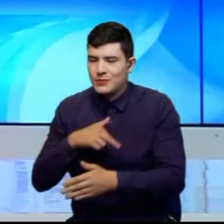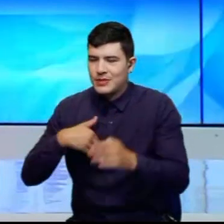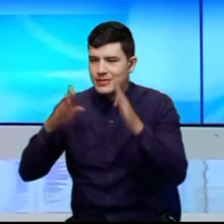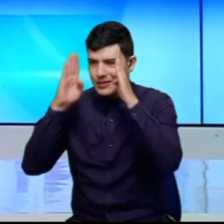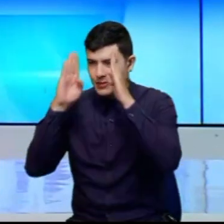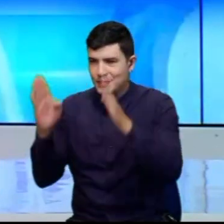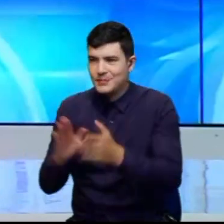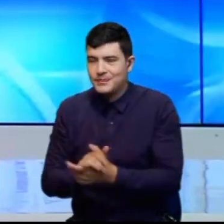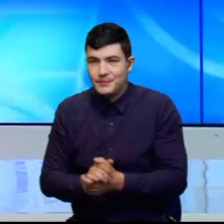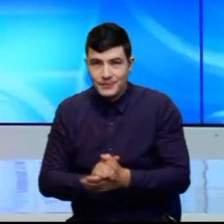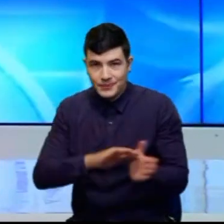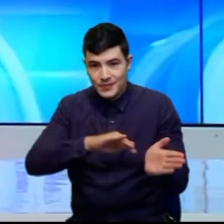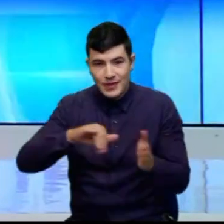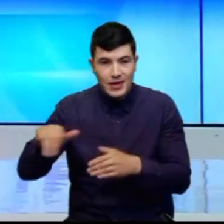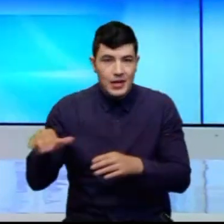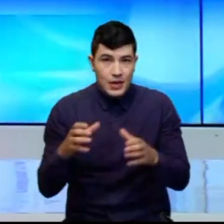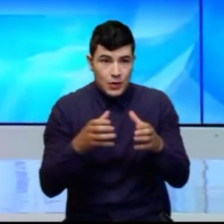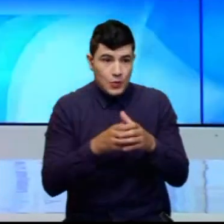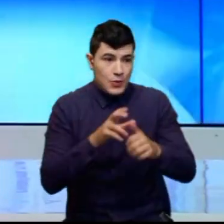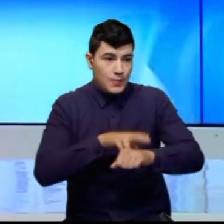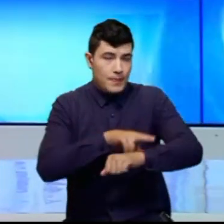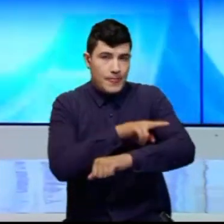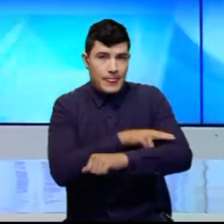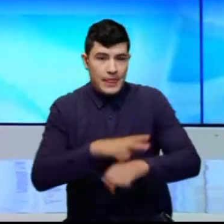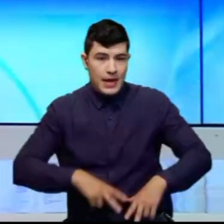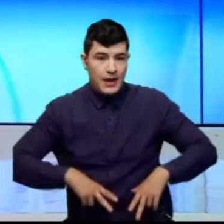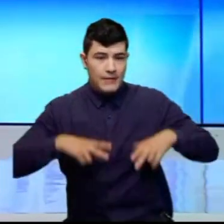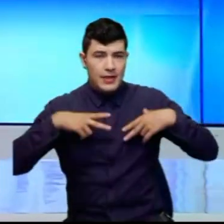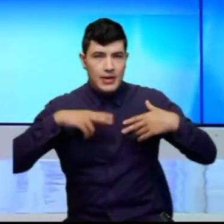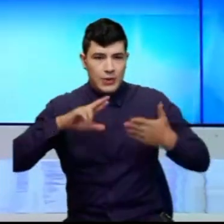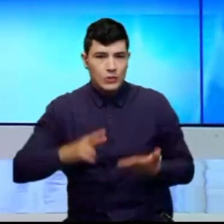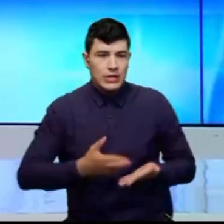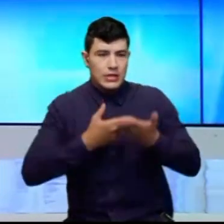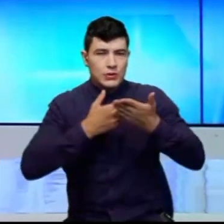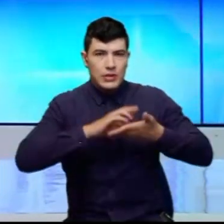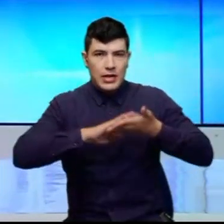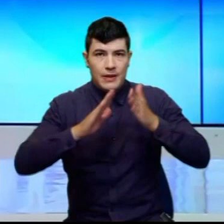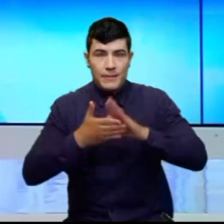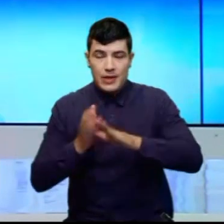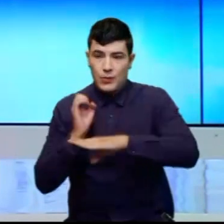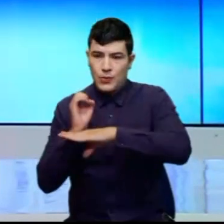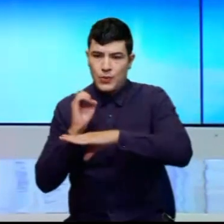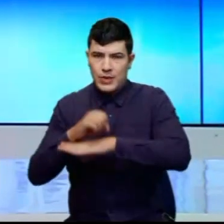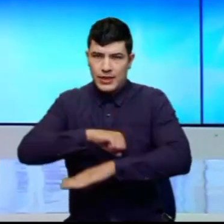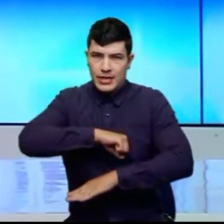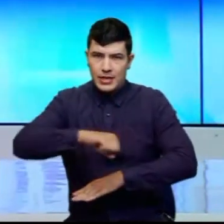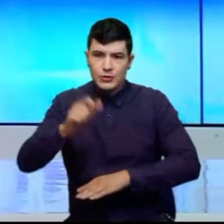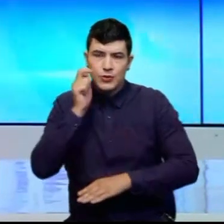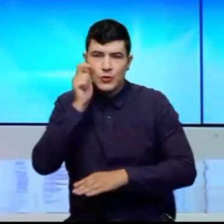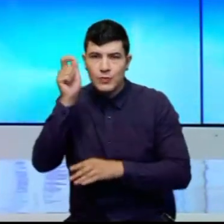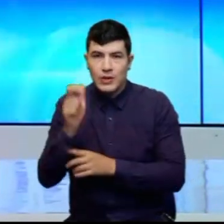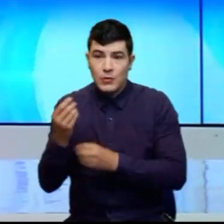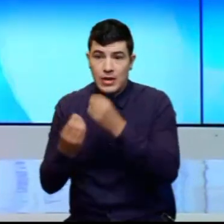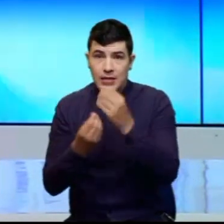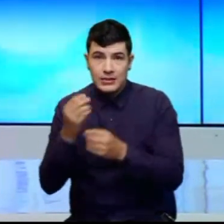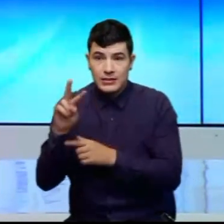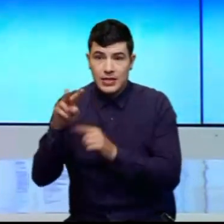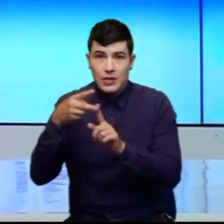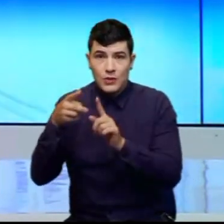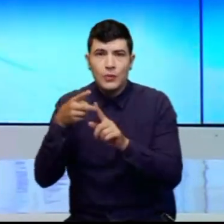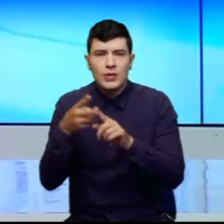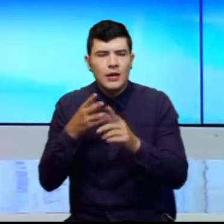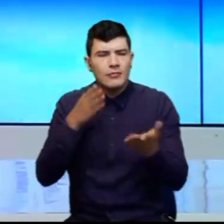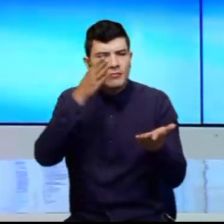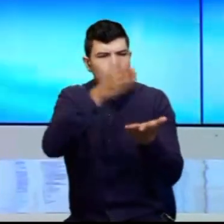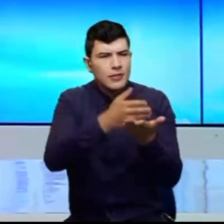La Comisión por la Vida, la Reconciliación y la Paz del Catatumbo y organizaciones defensoras de derechos humanos realizaron la segunda misión de verificación